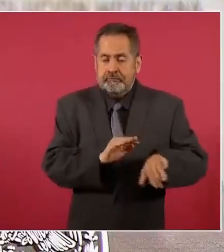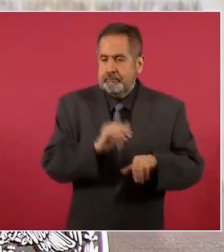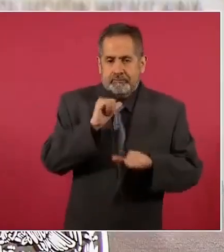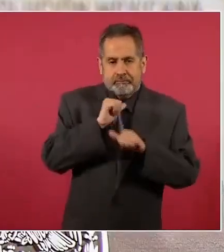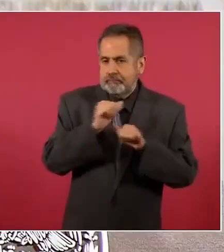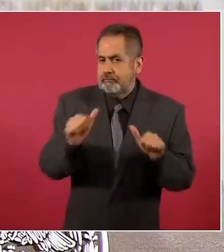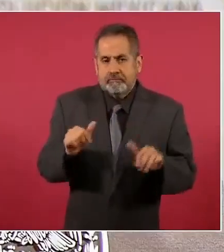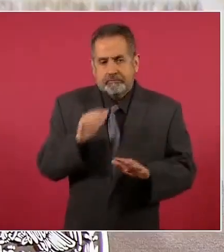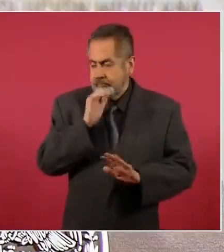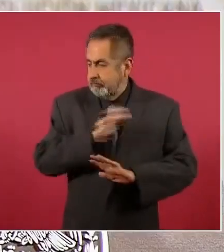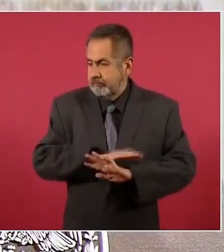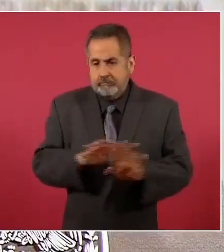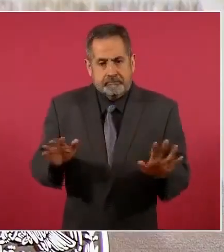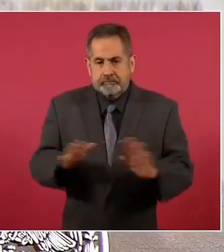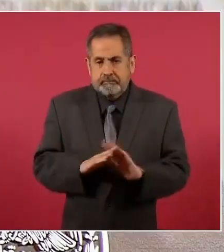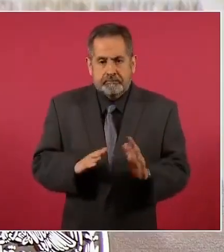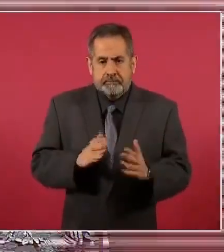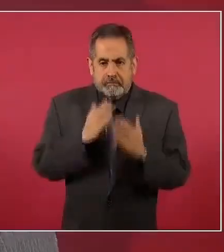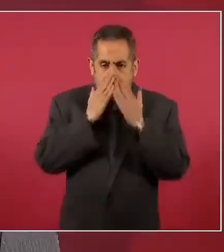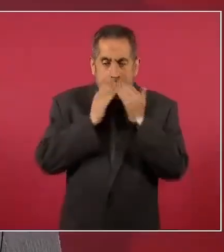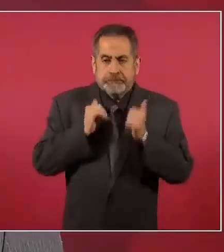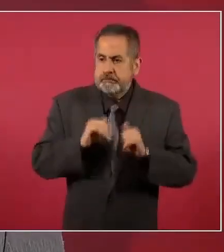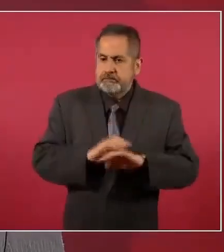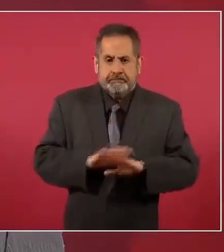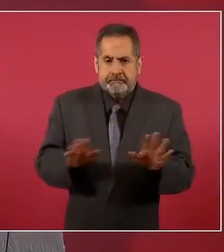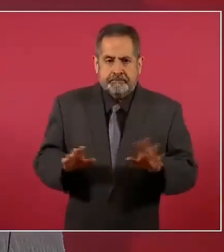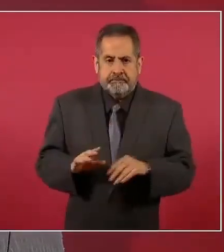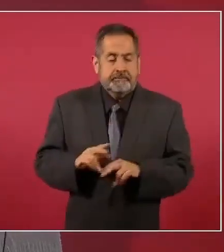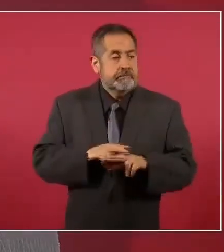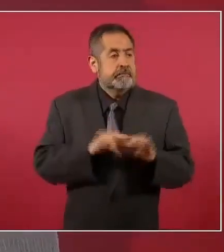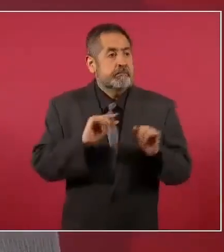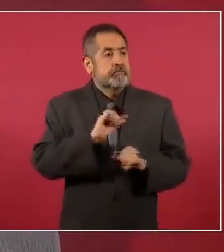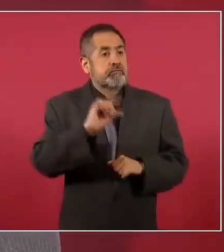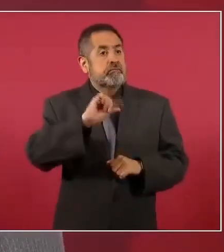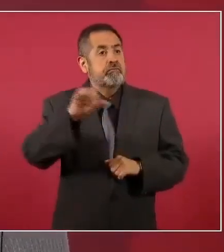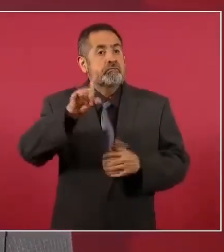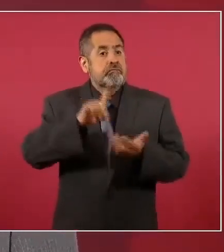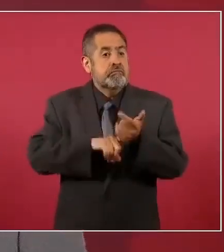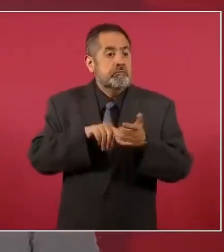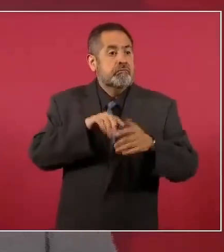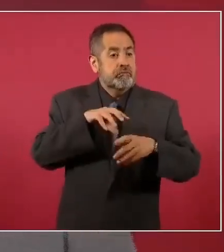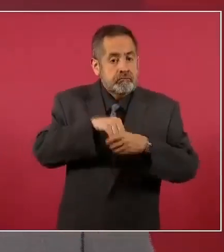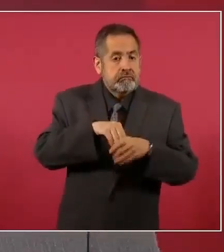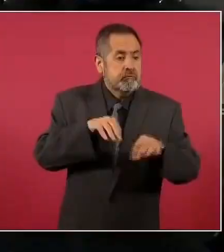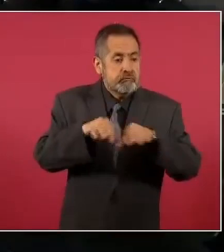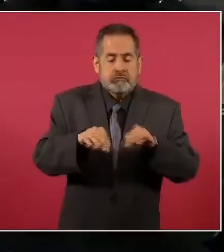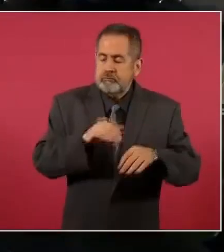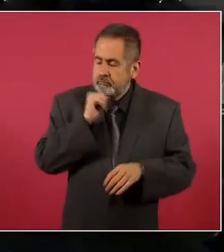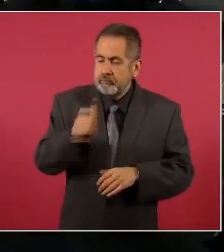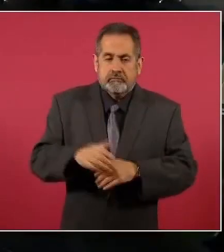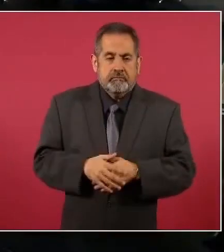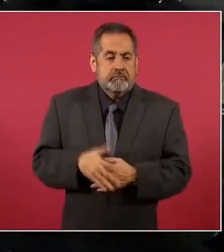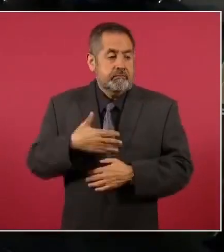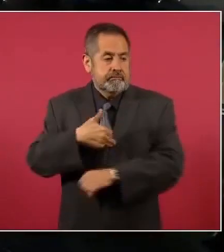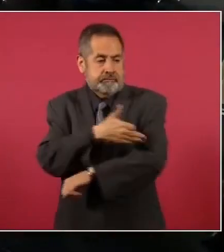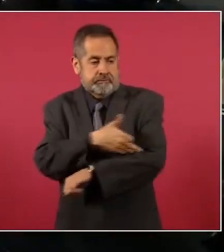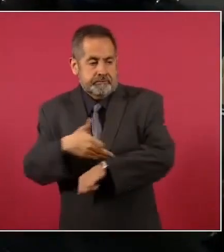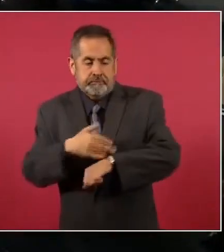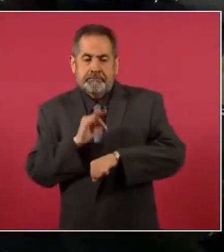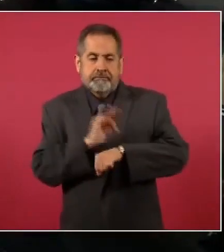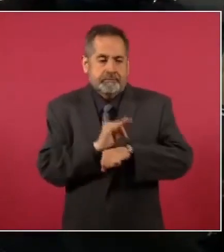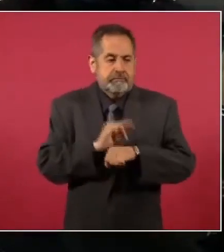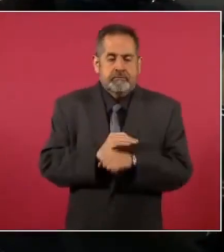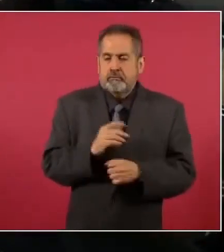ningún servidor público y que estamos en contra del nepotismo, del influyentismo,